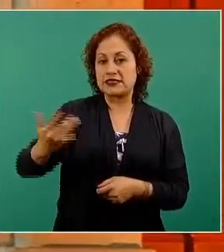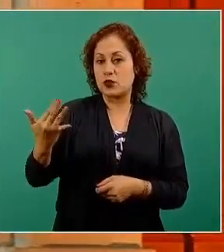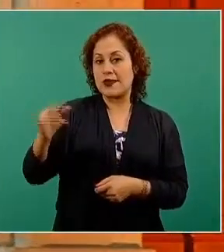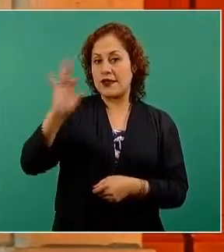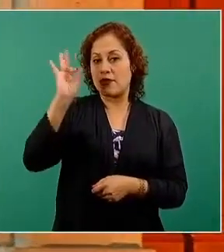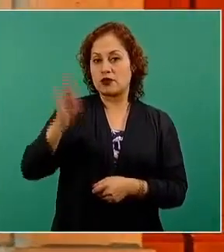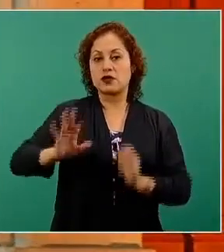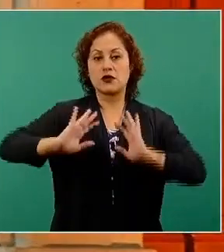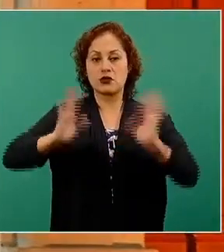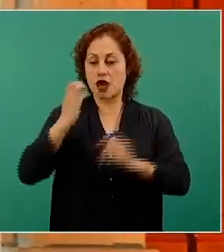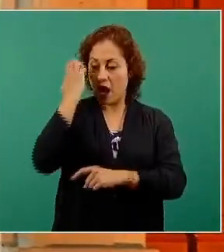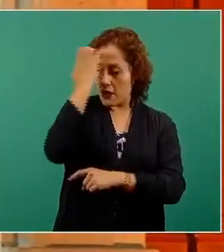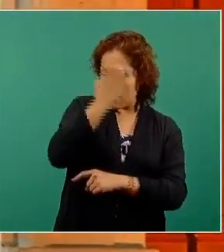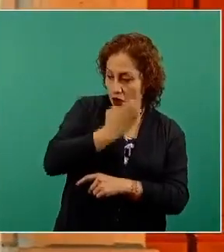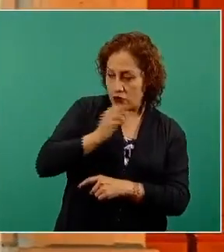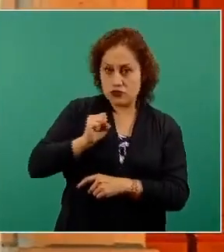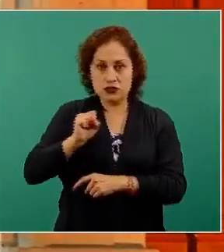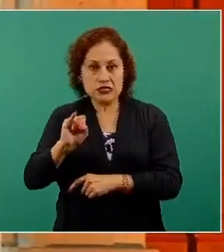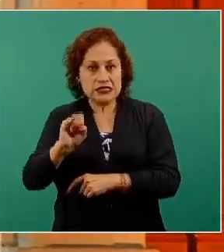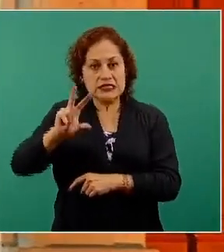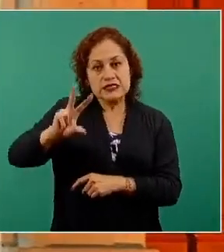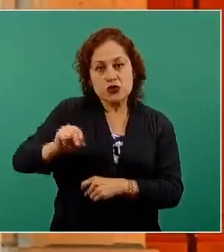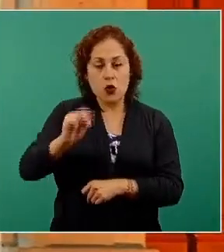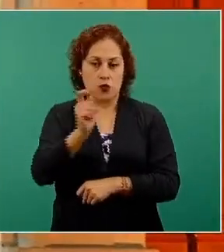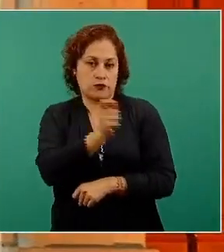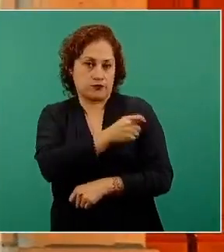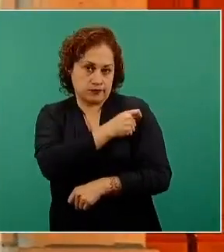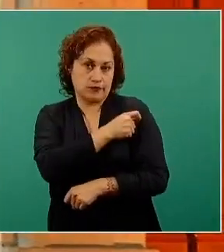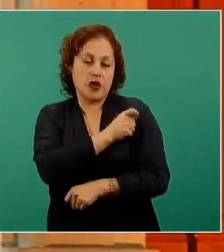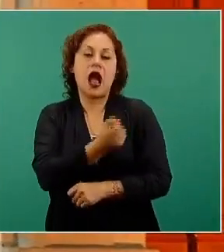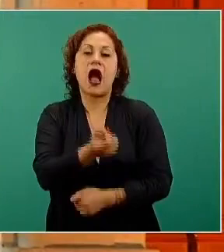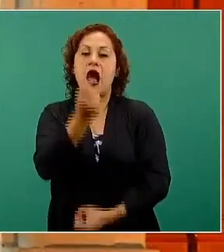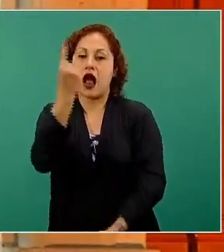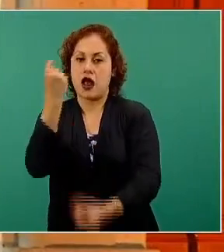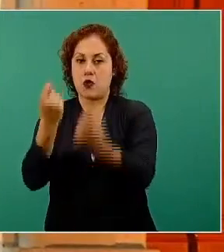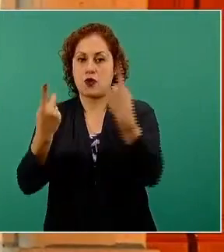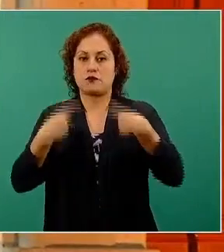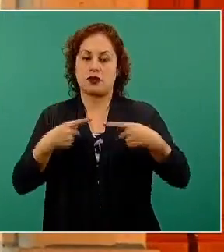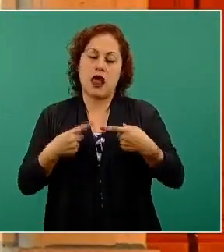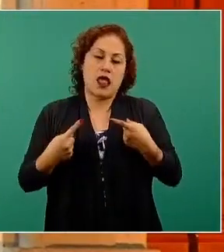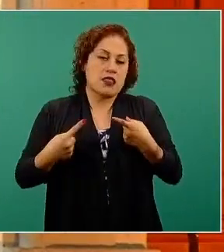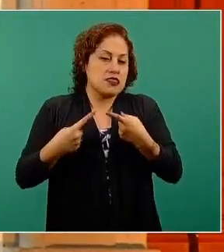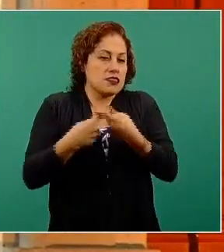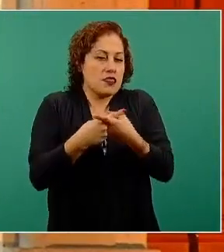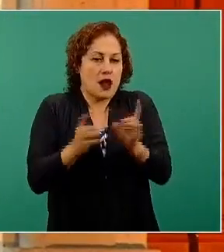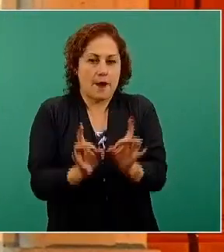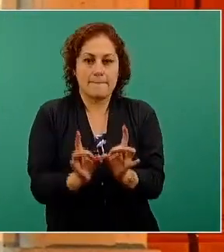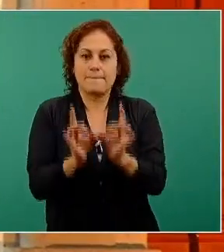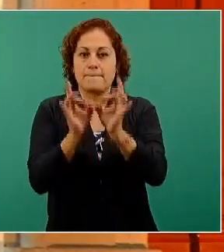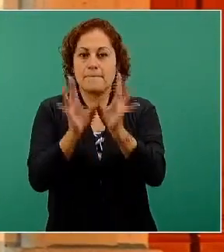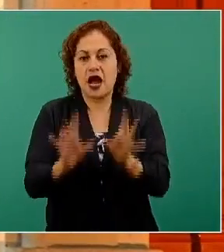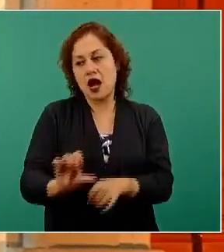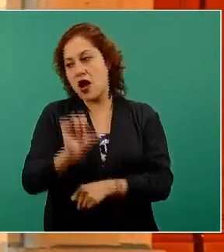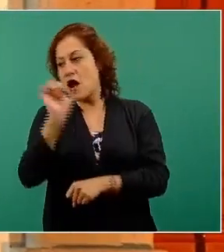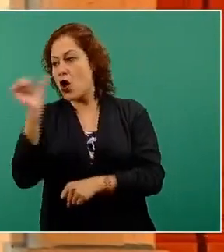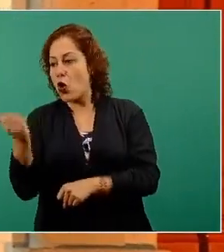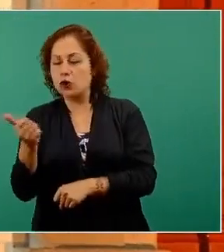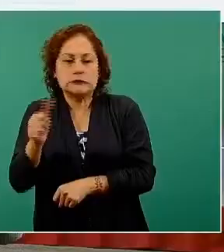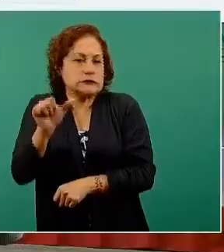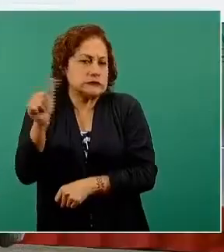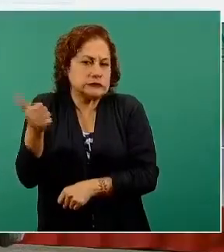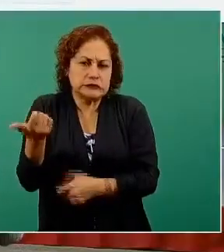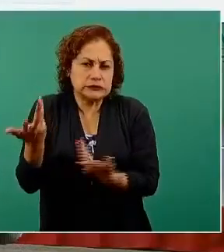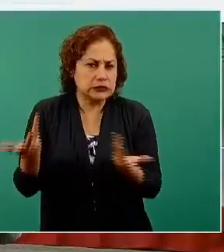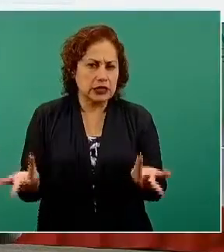asociación. Una parte importante son estas reacciones alérgicas, pero hay otras reacciones que es importante que también la población conozca, pero en general